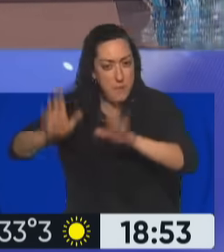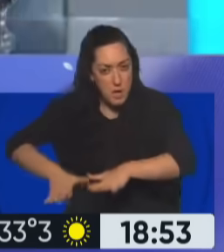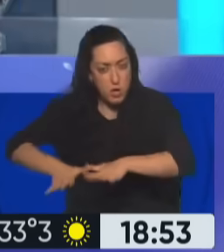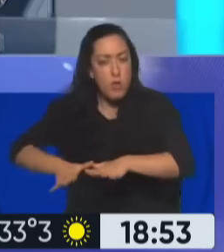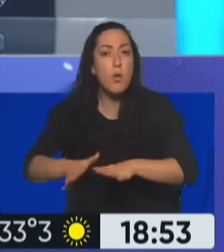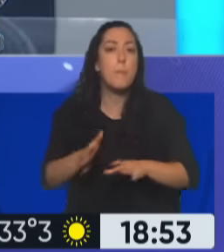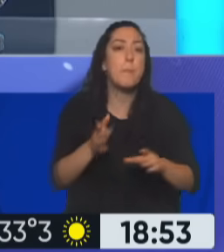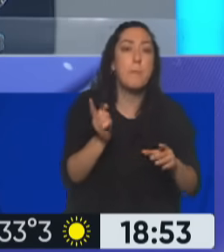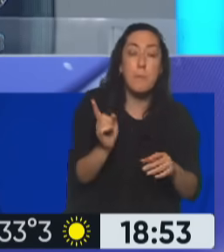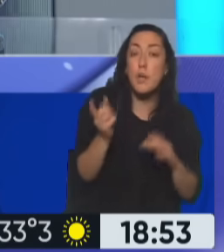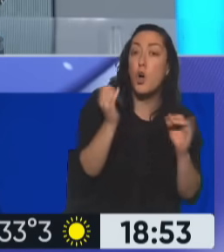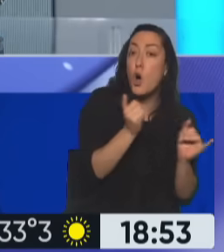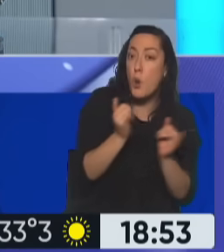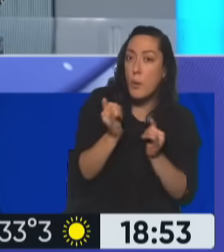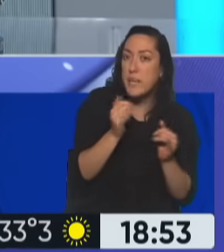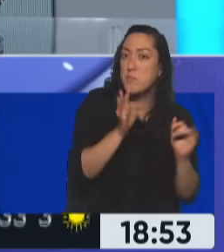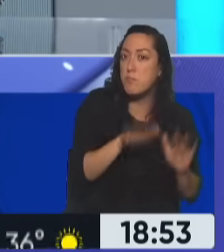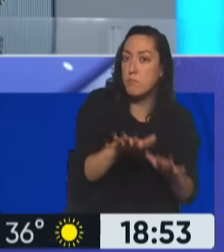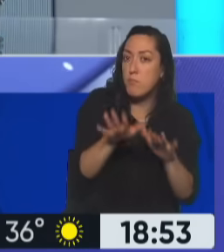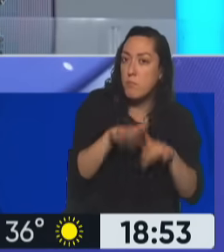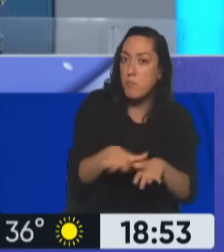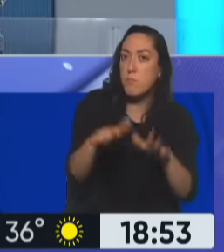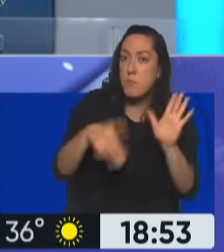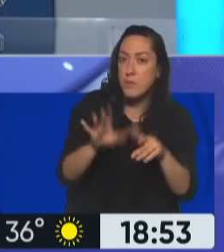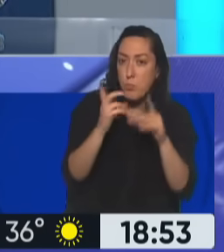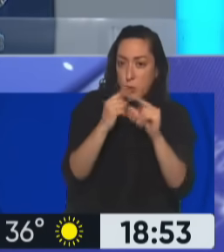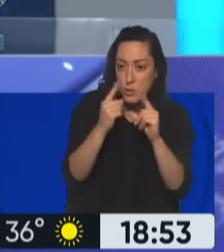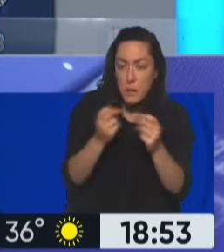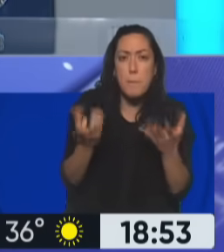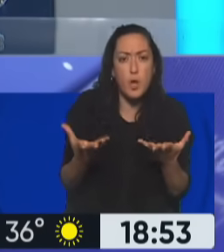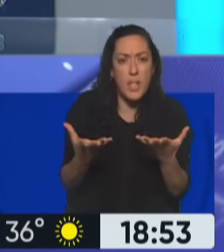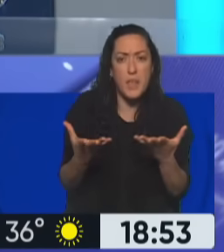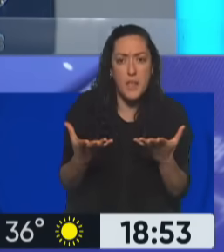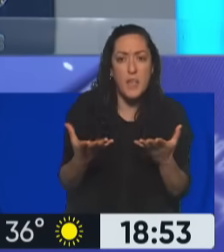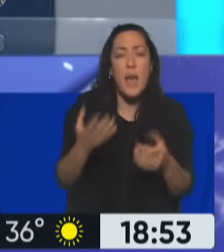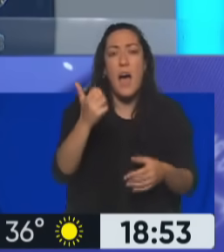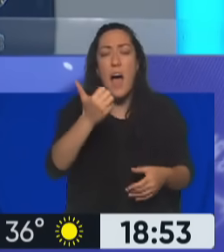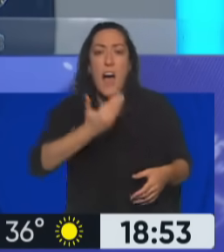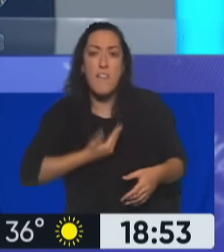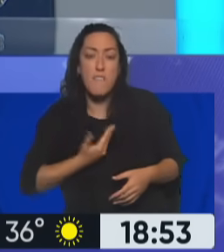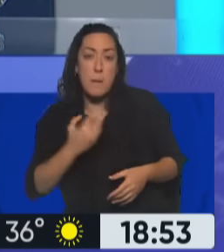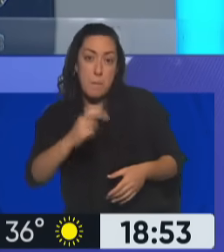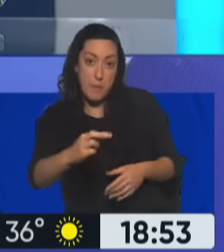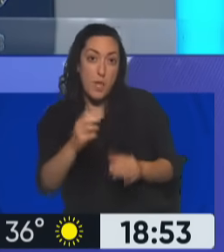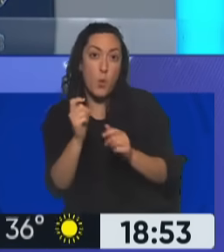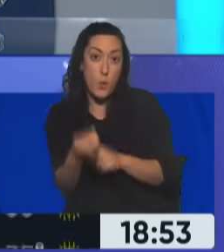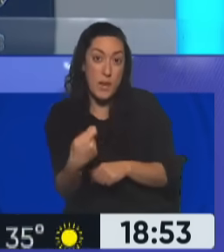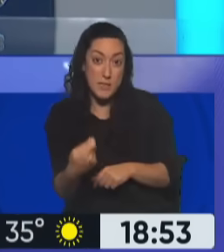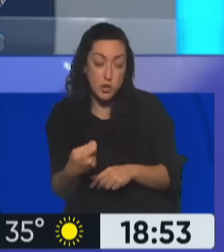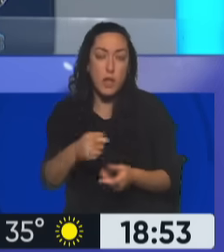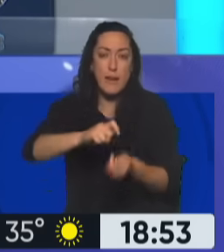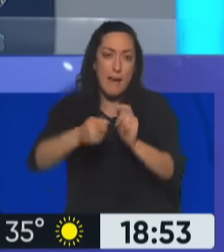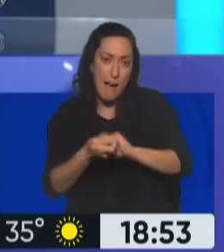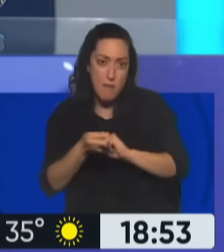salieron a protestar. ¿Por qué lo hicieron o cuál fue el detonante? Una reforma en lo que son las AFP o las jubilaciones, en el caso de Perú,